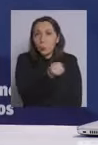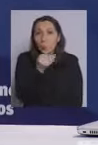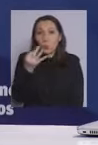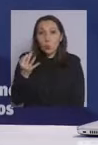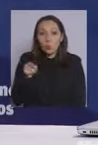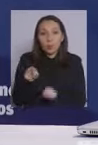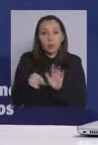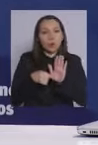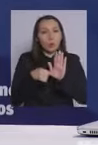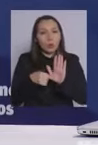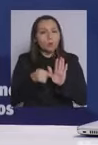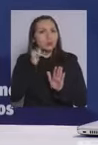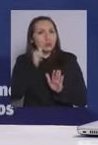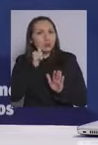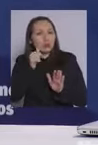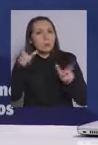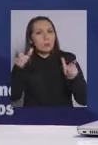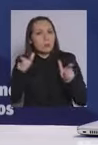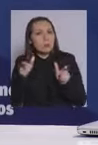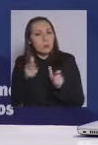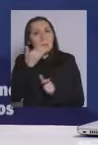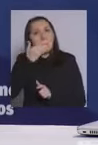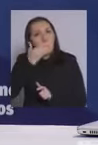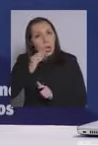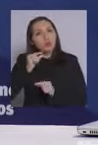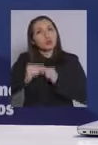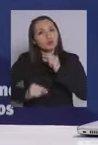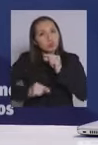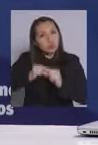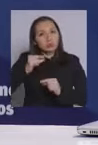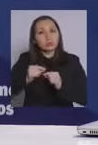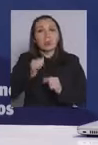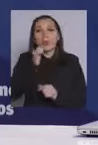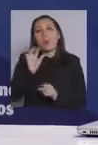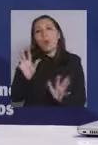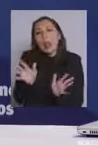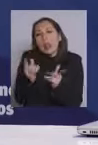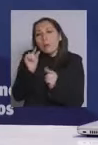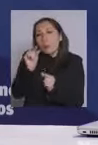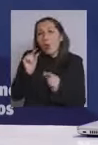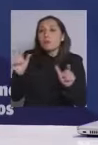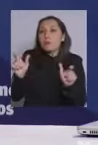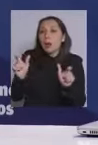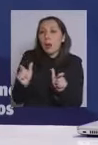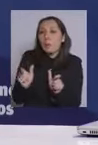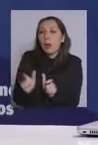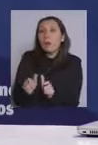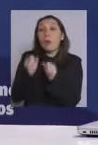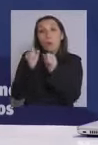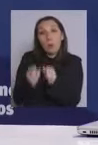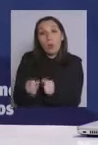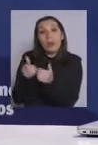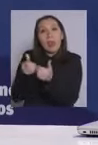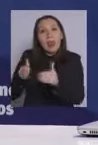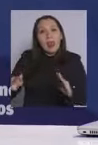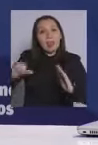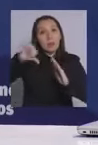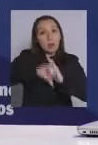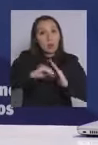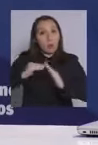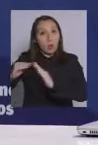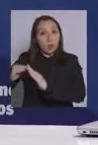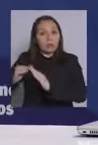que muestran una mejoría constante, una leve mejoría, hemos dicho nosotros, pudiéramos liberar de la cuarentena